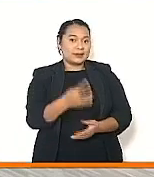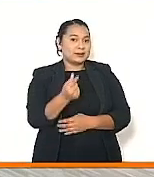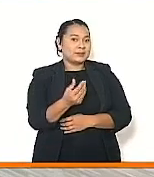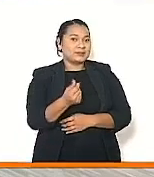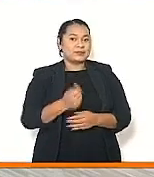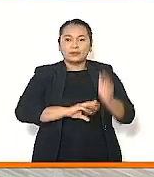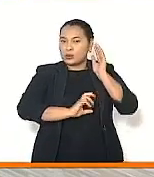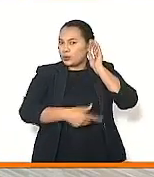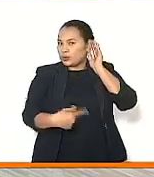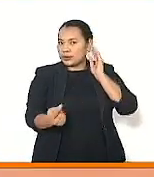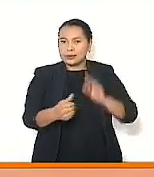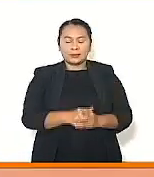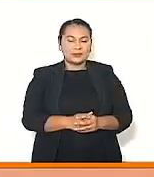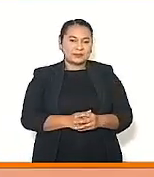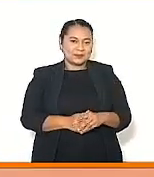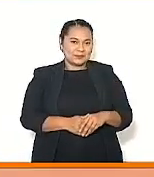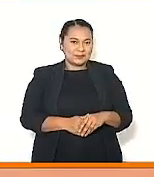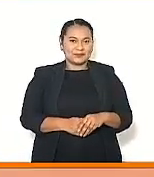de diaria.